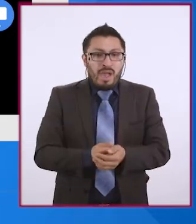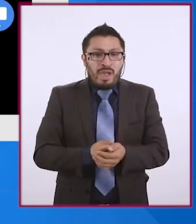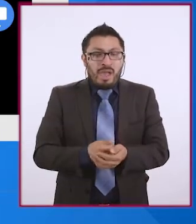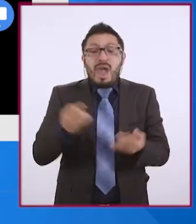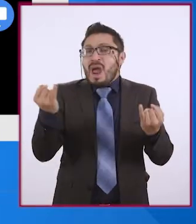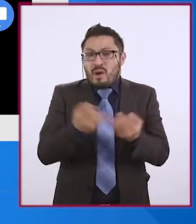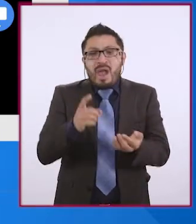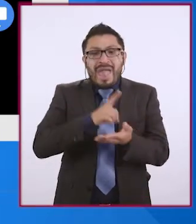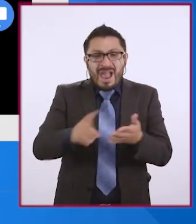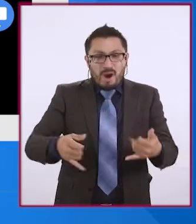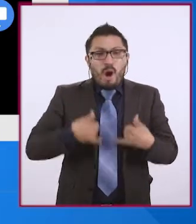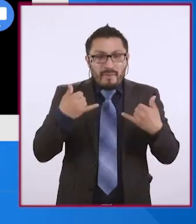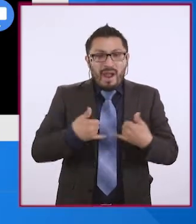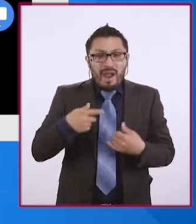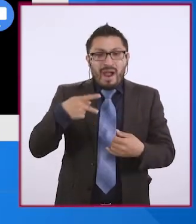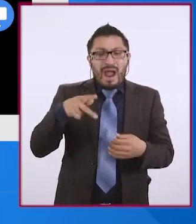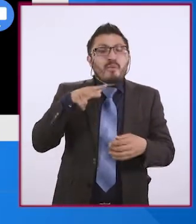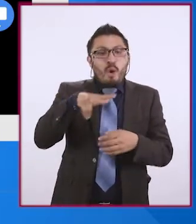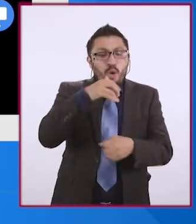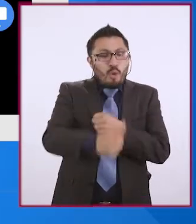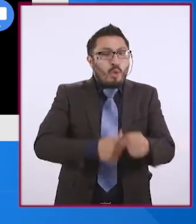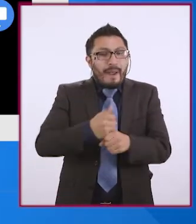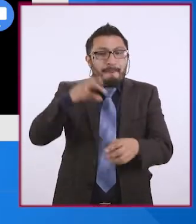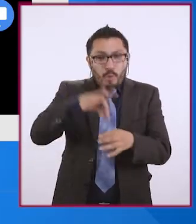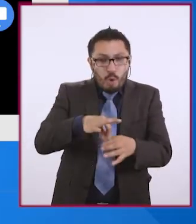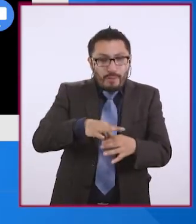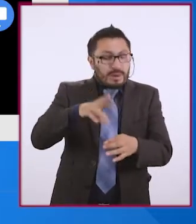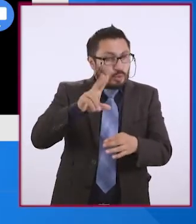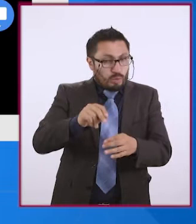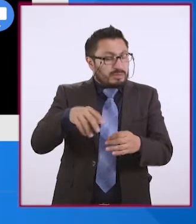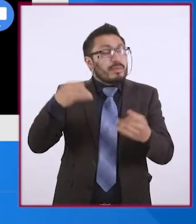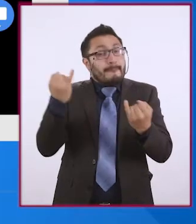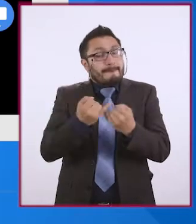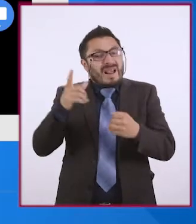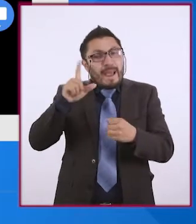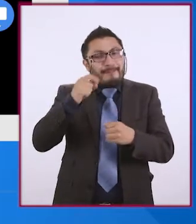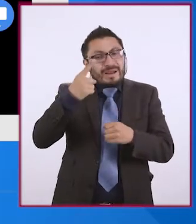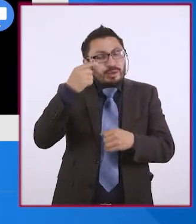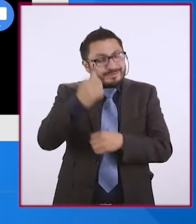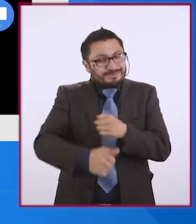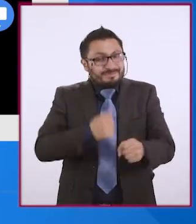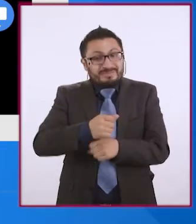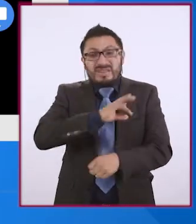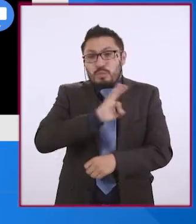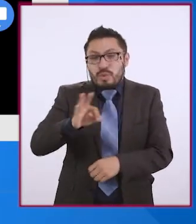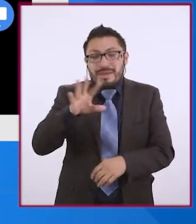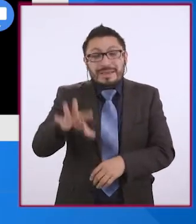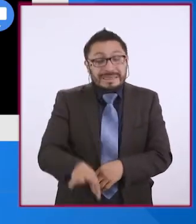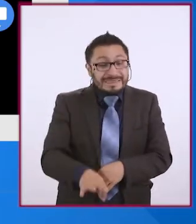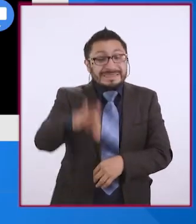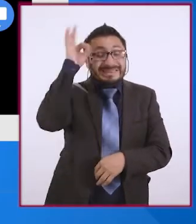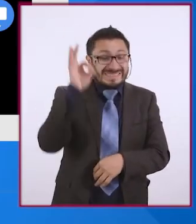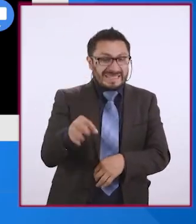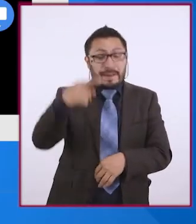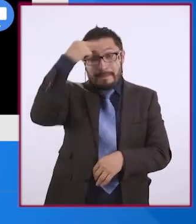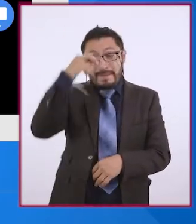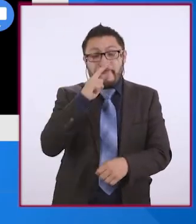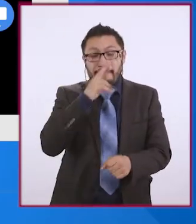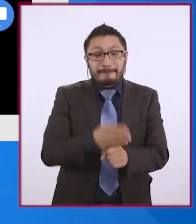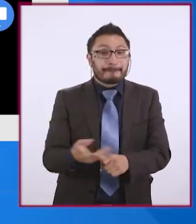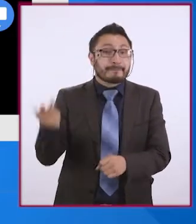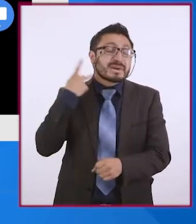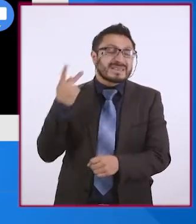no solo votar a los 18 años, sino que a partir de los 21 ya pueden ser elegidos para cargos públicos en el